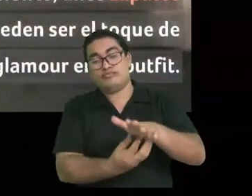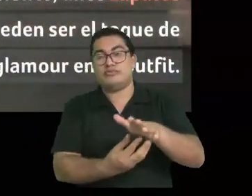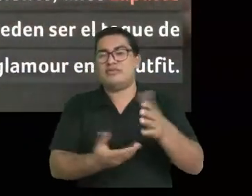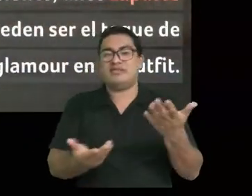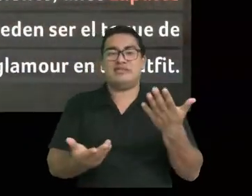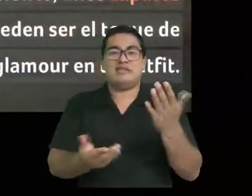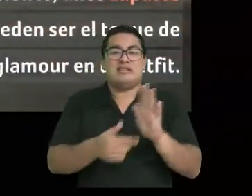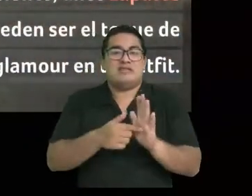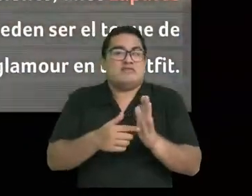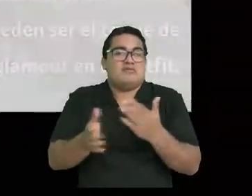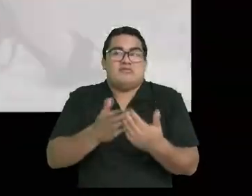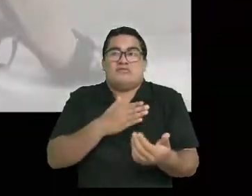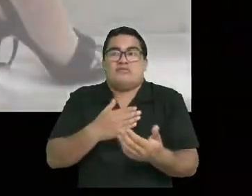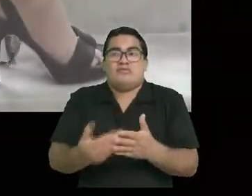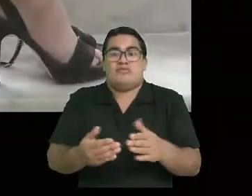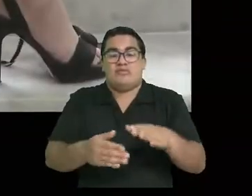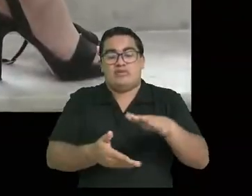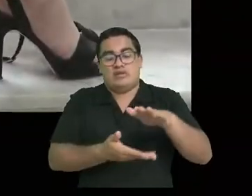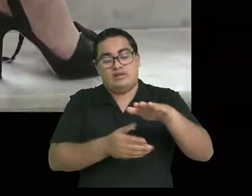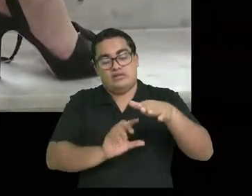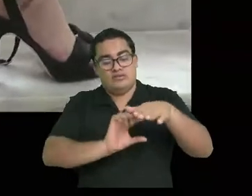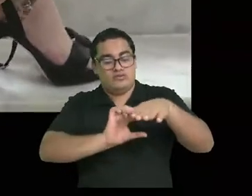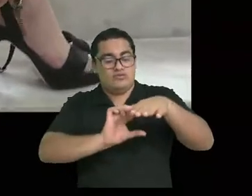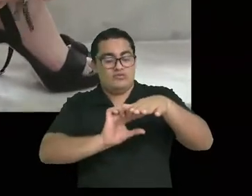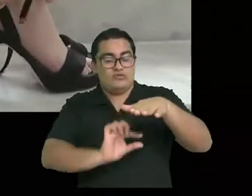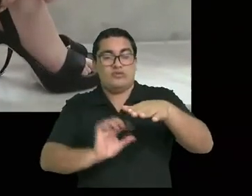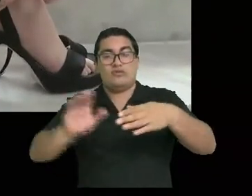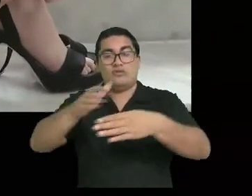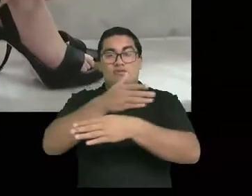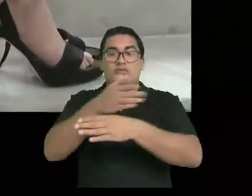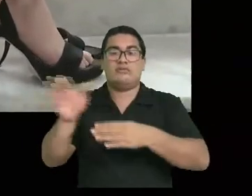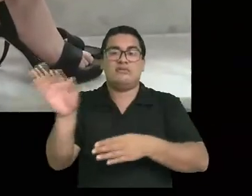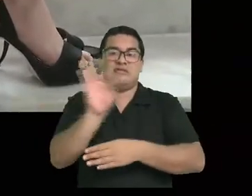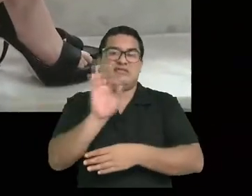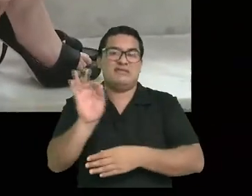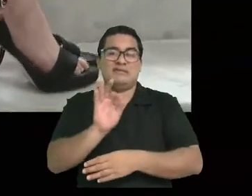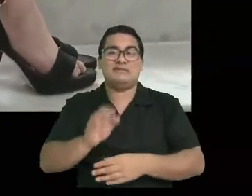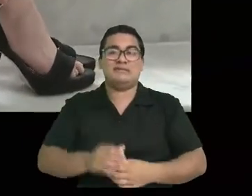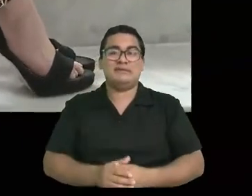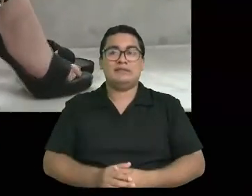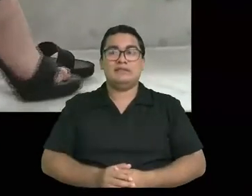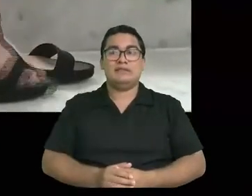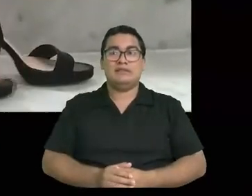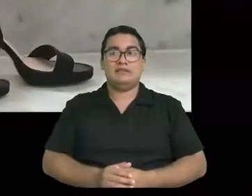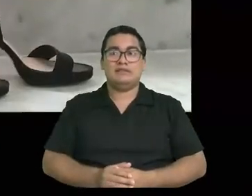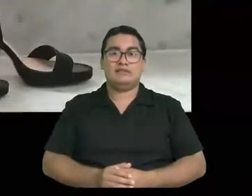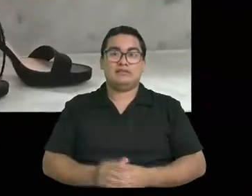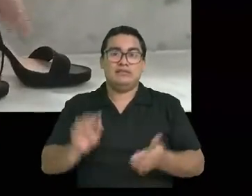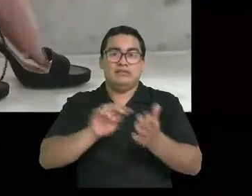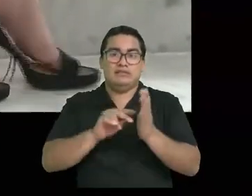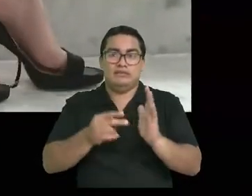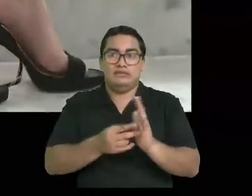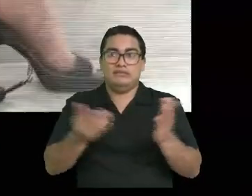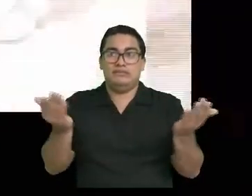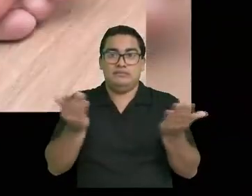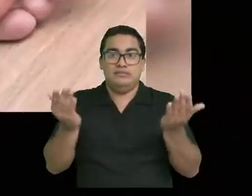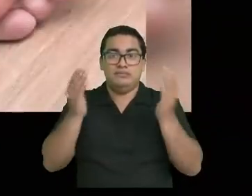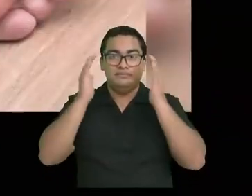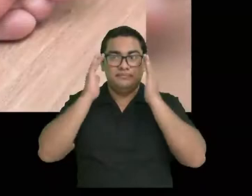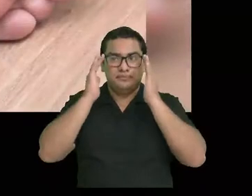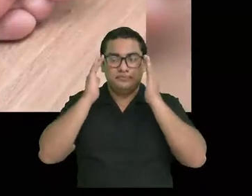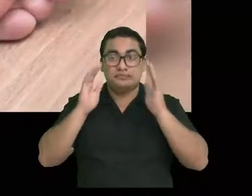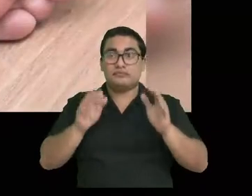Independientemente que sea fino, que sea ancho, delgado. Okay. Lo que cambia es la forma. Es más, si usamos ese contexto, el tacón de